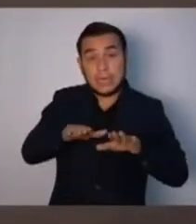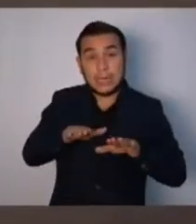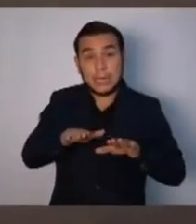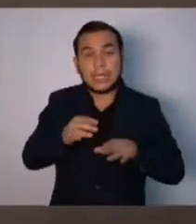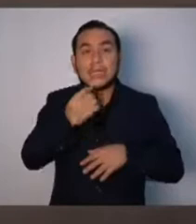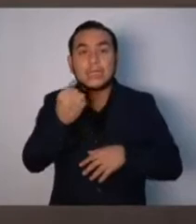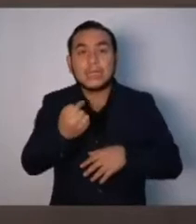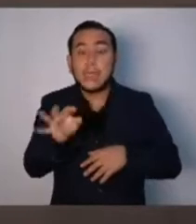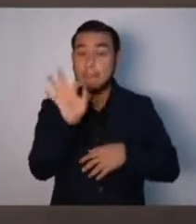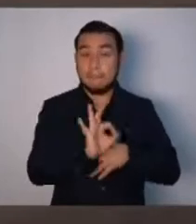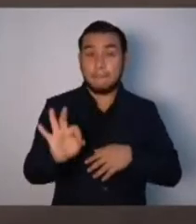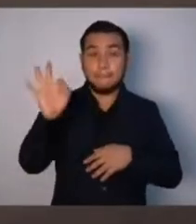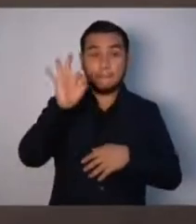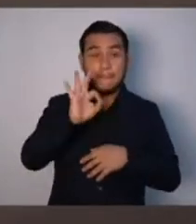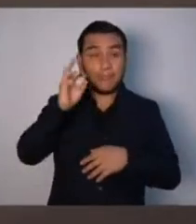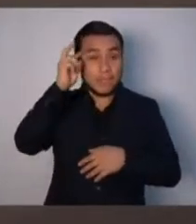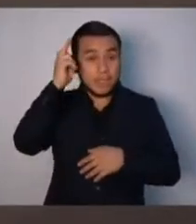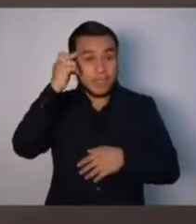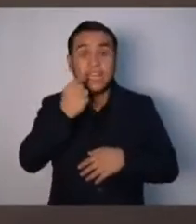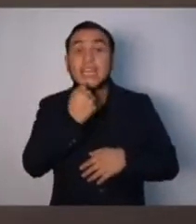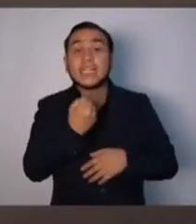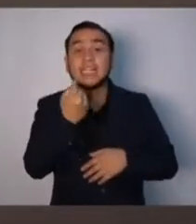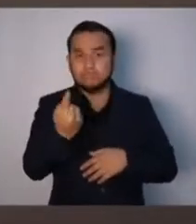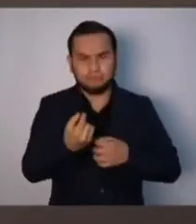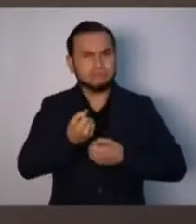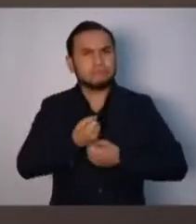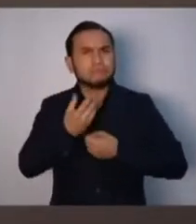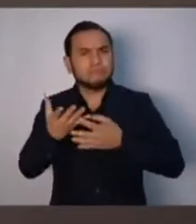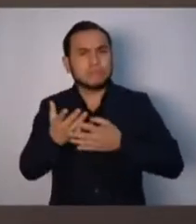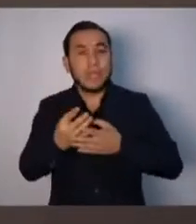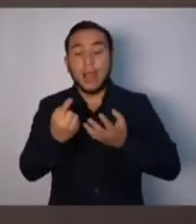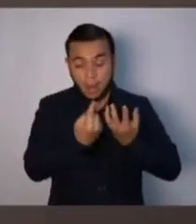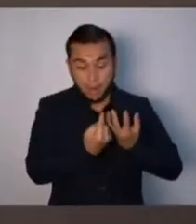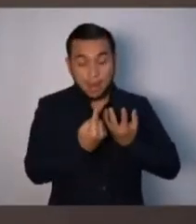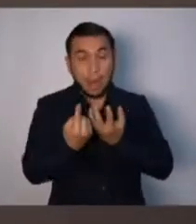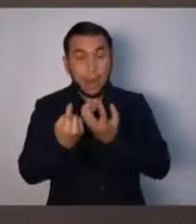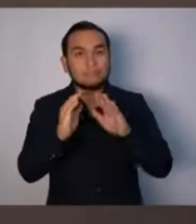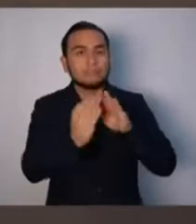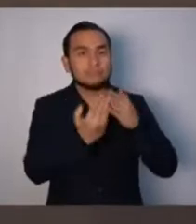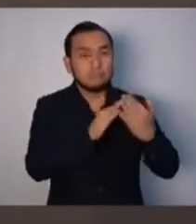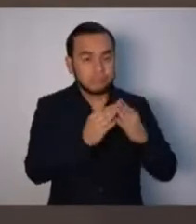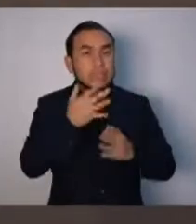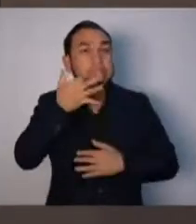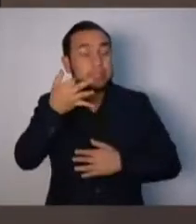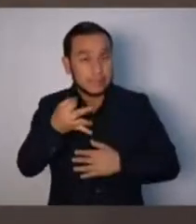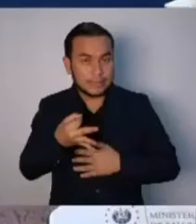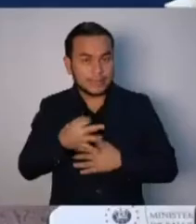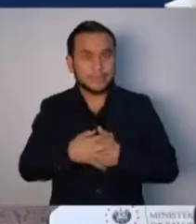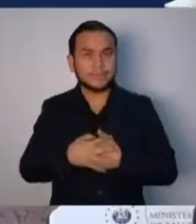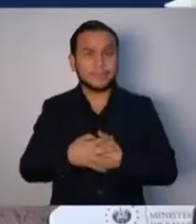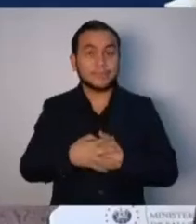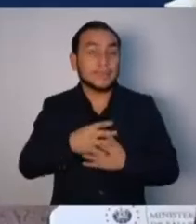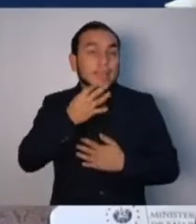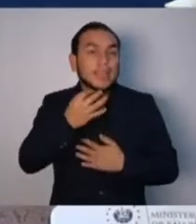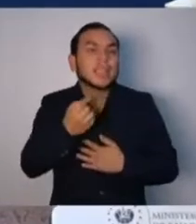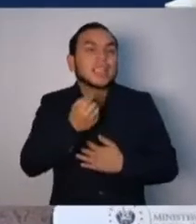mejor ratificado de alguien que un líder de la comunidad y no de alguien querían y es